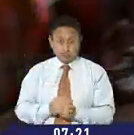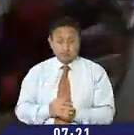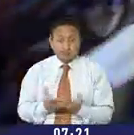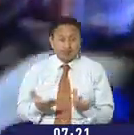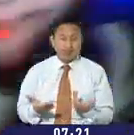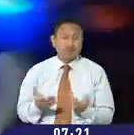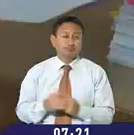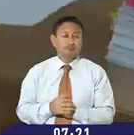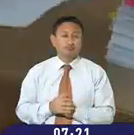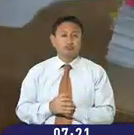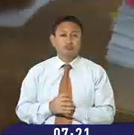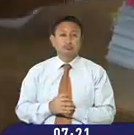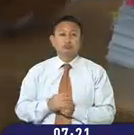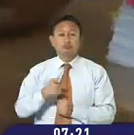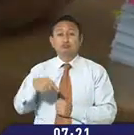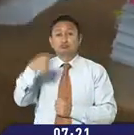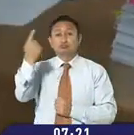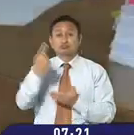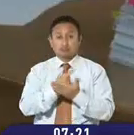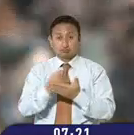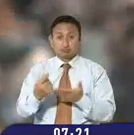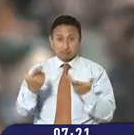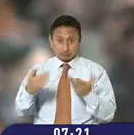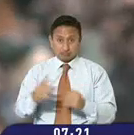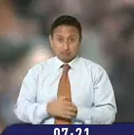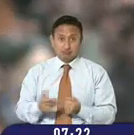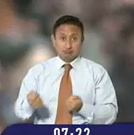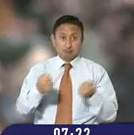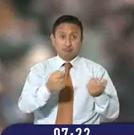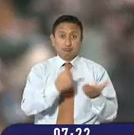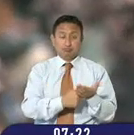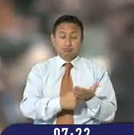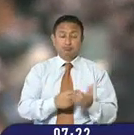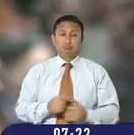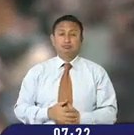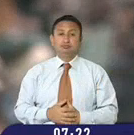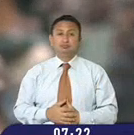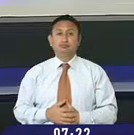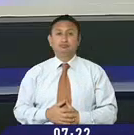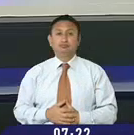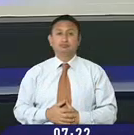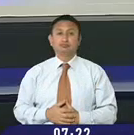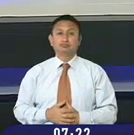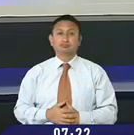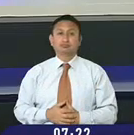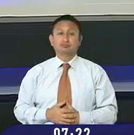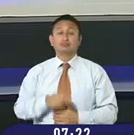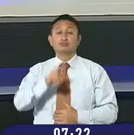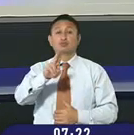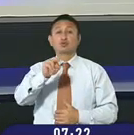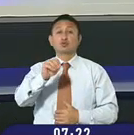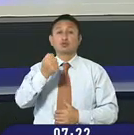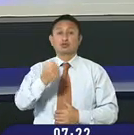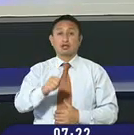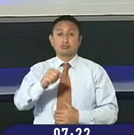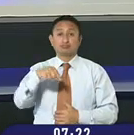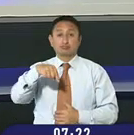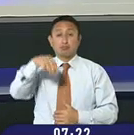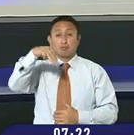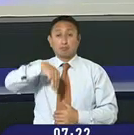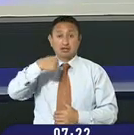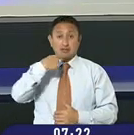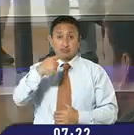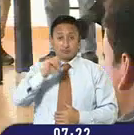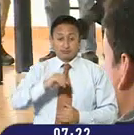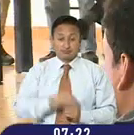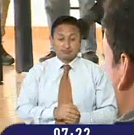estará listo para la próxima semana, informó Valeria Navarro. La UNE se pronunció este día martes en